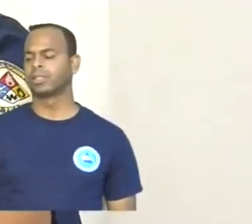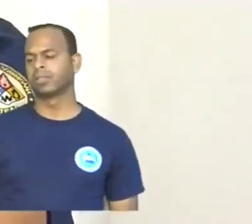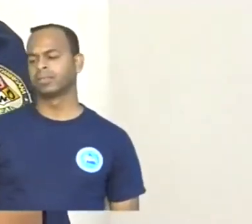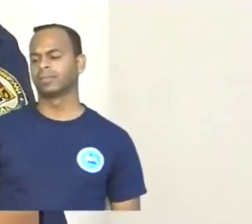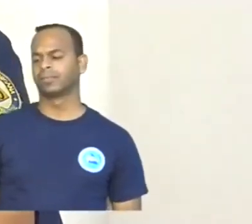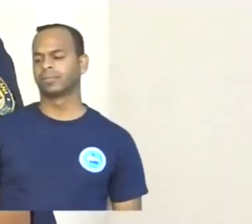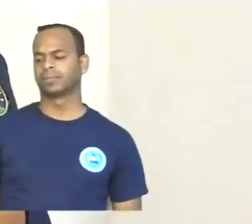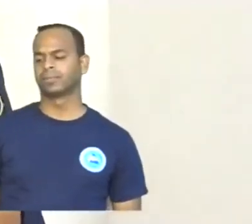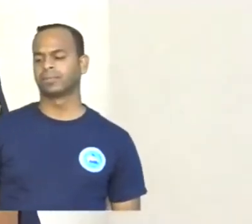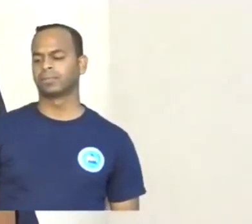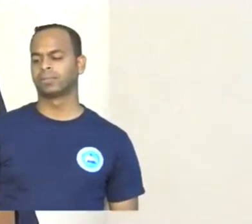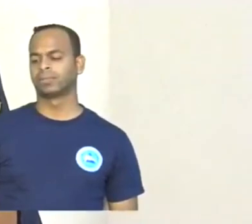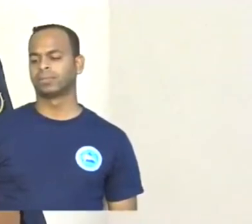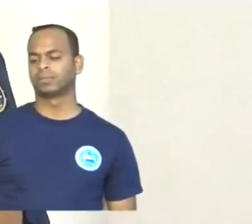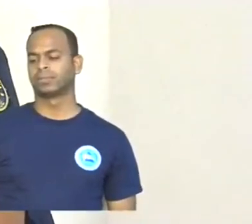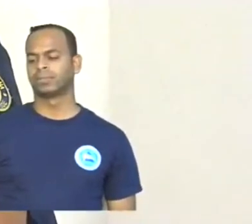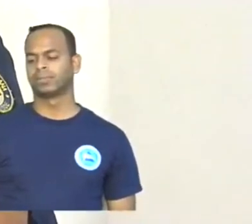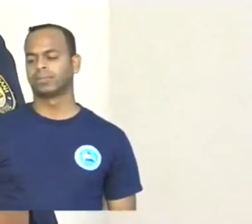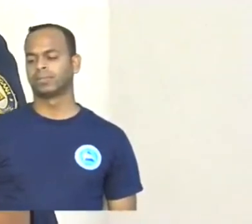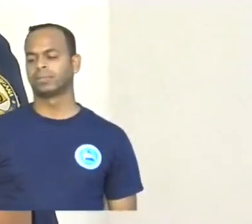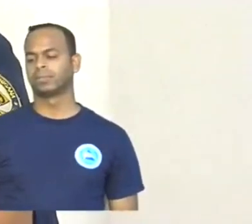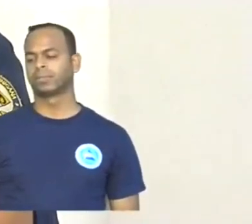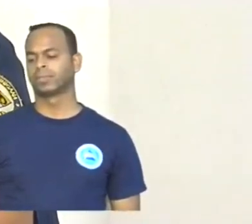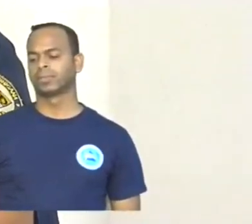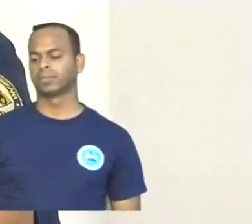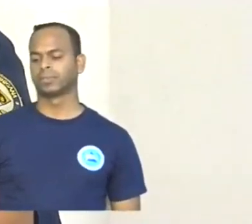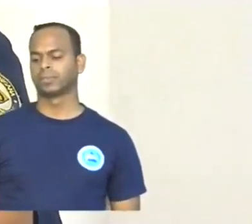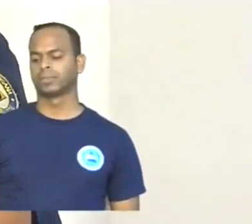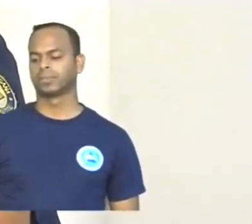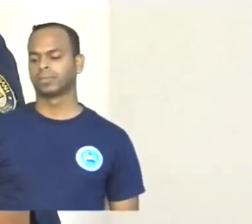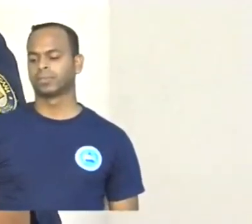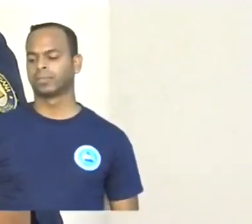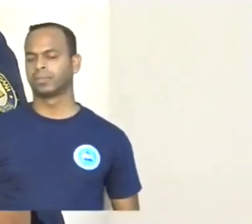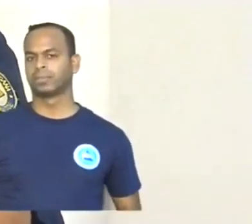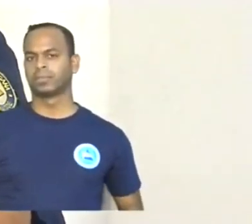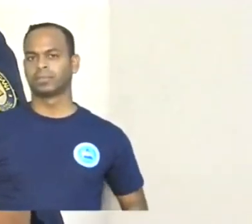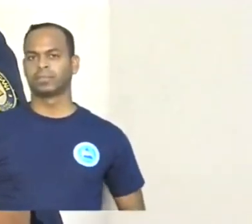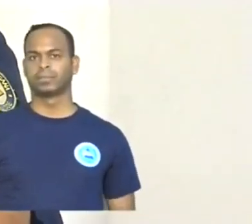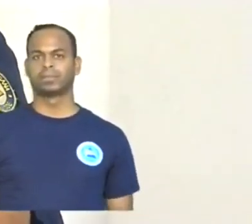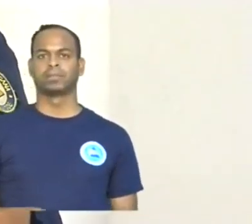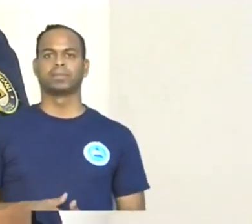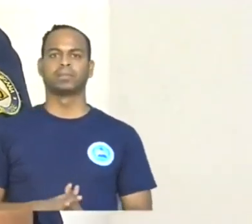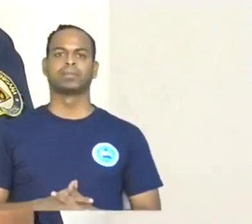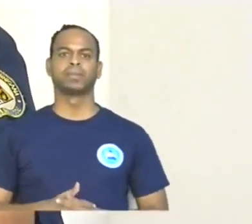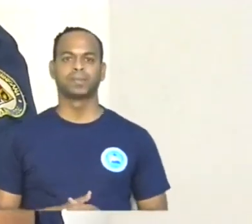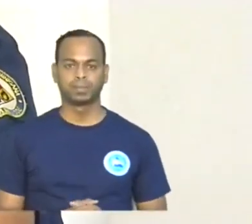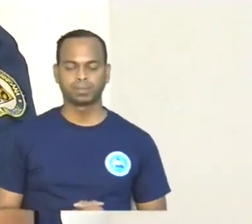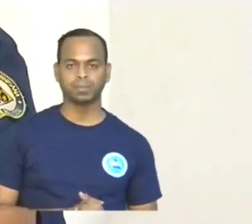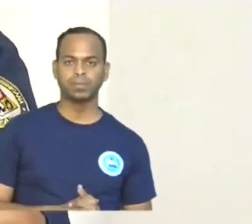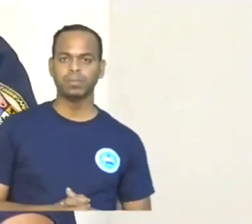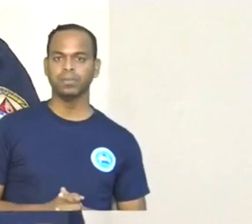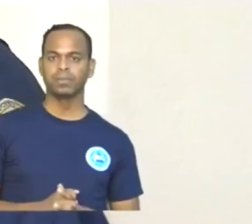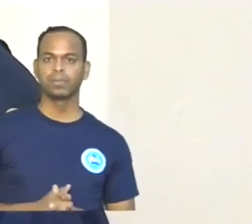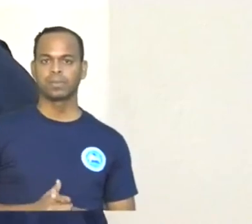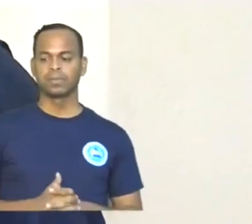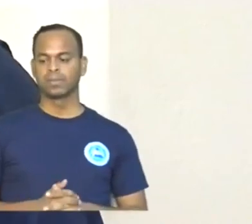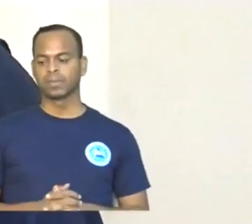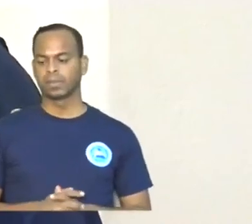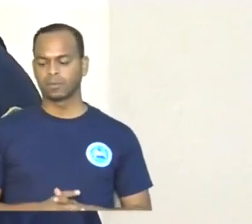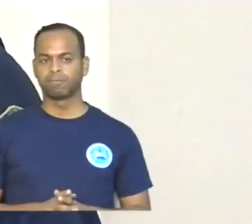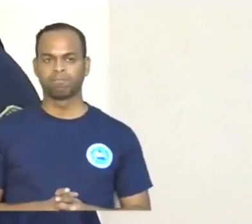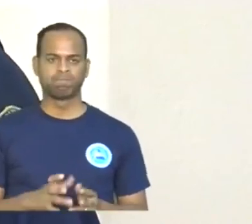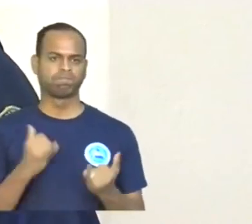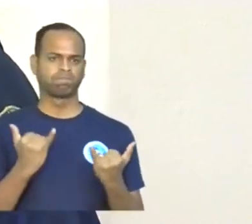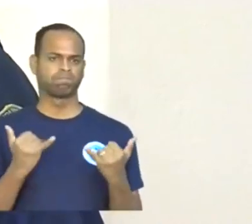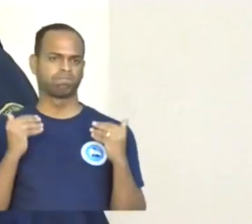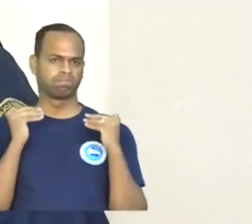como de la Oficina Nacional de Meteorología. De inmediato le voy a pasar al ingeniero Christopher para dar el parte meteorológico